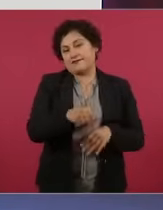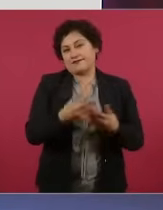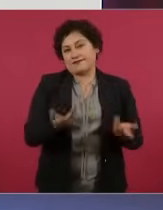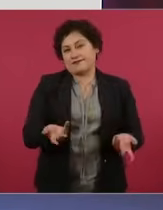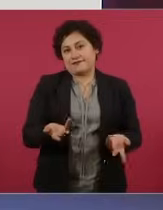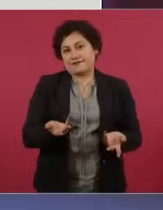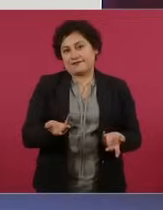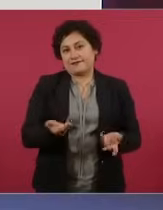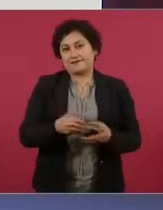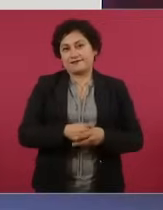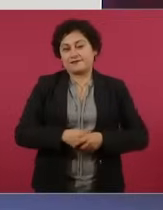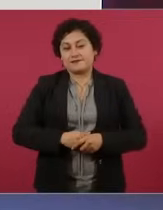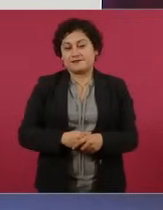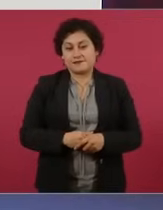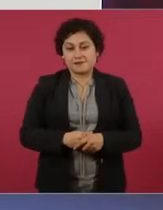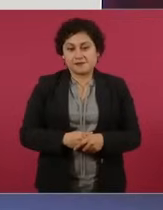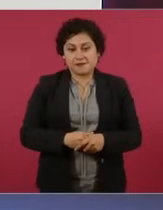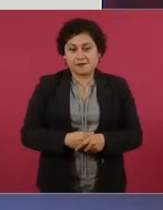Además,